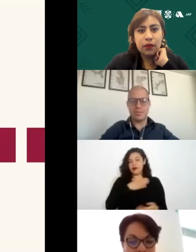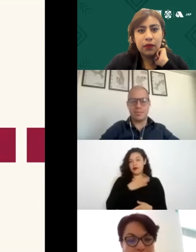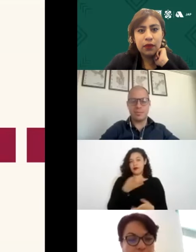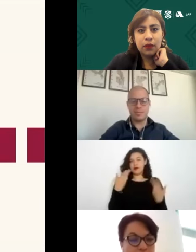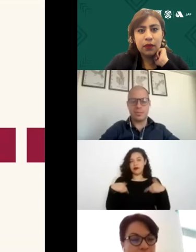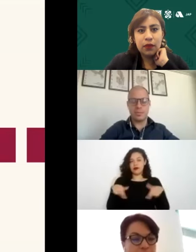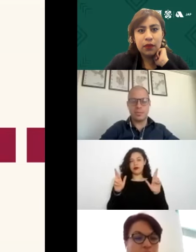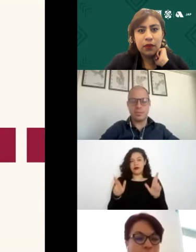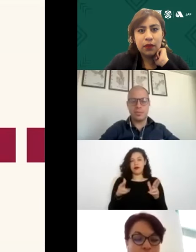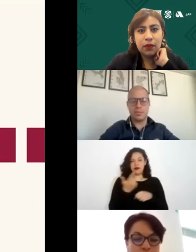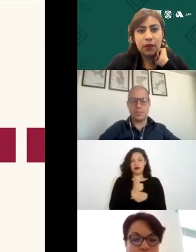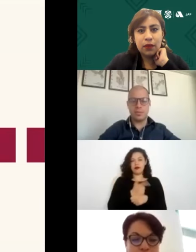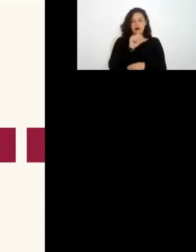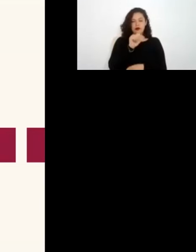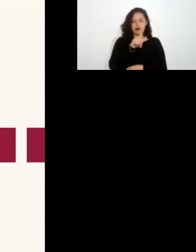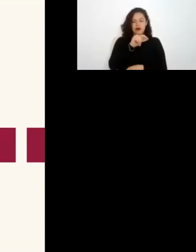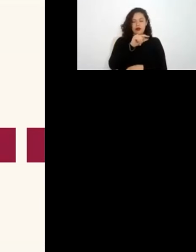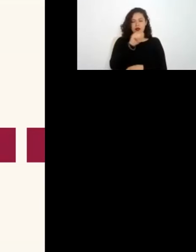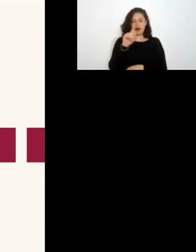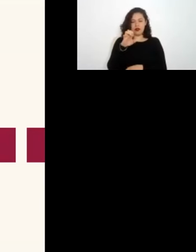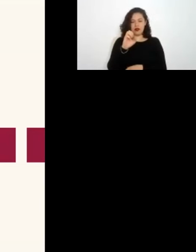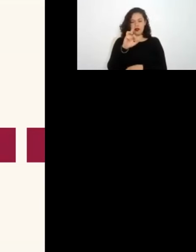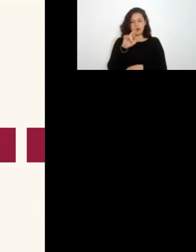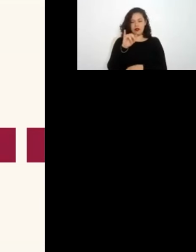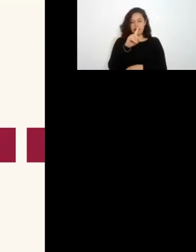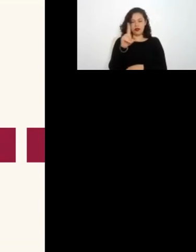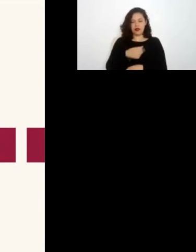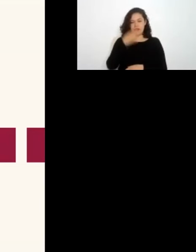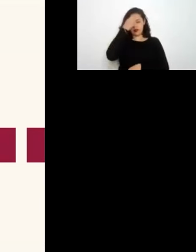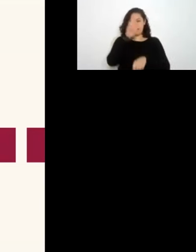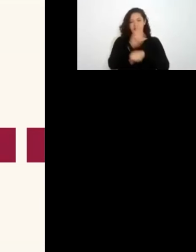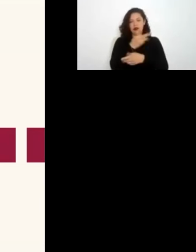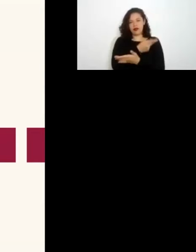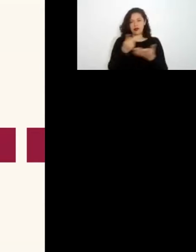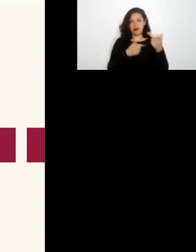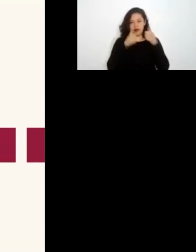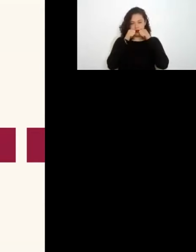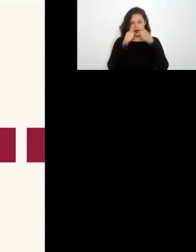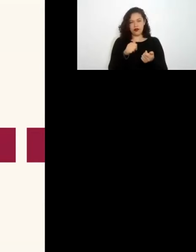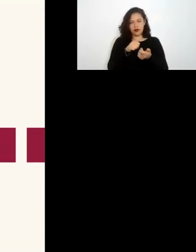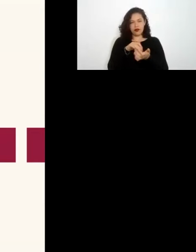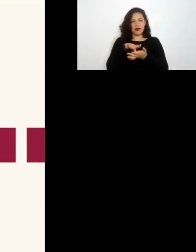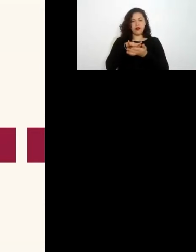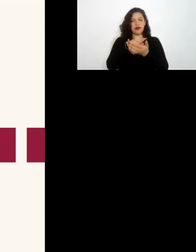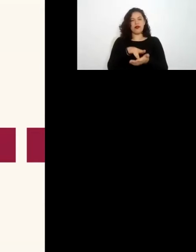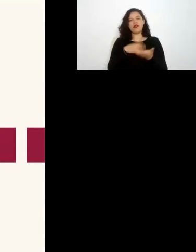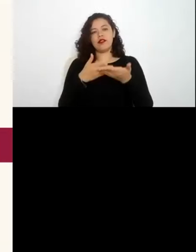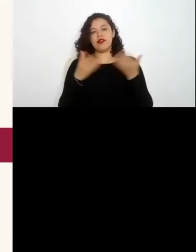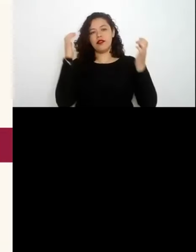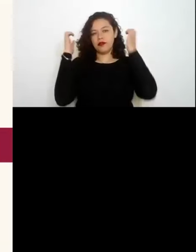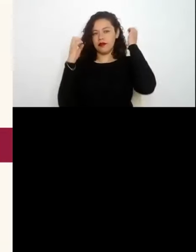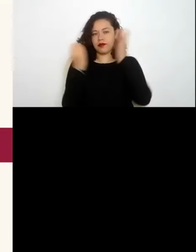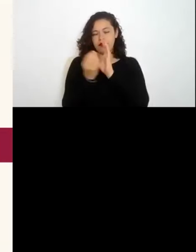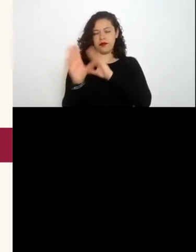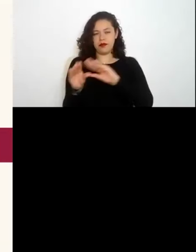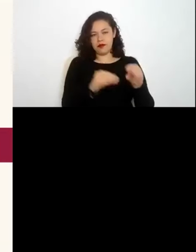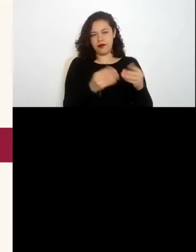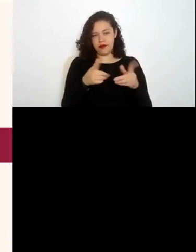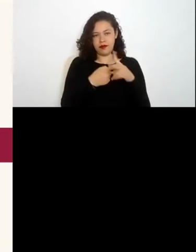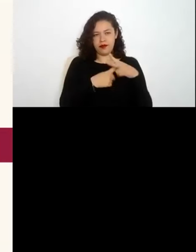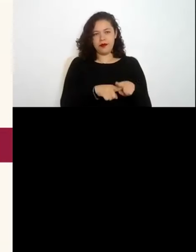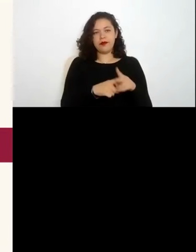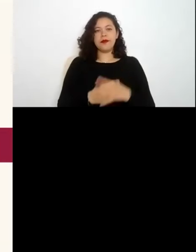licenciada Arlet Ruiz Mendoza, directora de programas asistenciales, vamos a dar inicio con este evento de capacitación. No sin